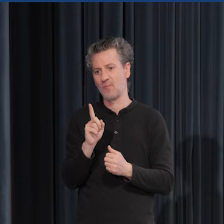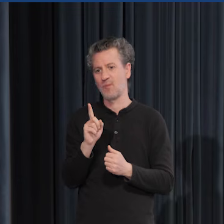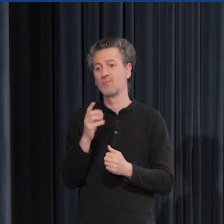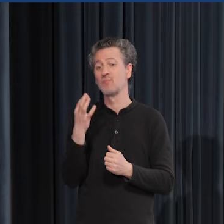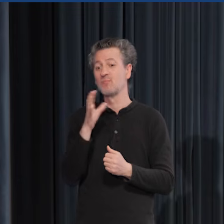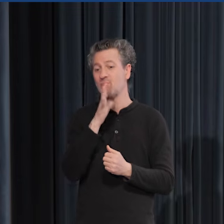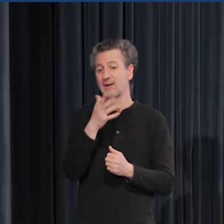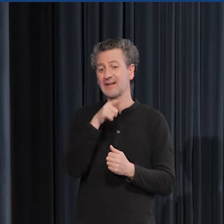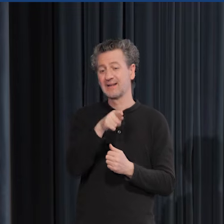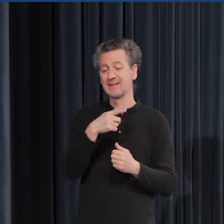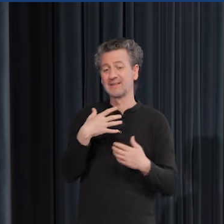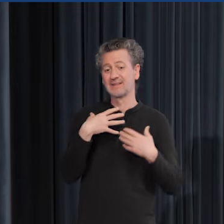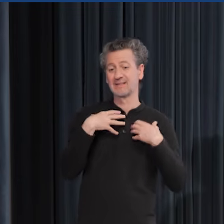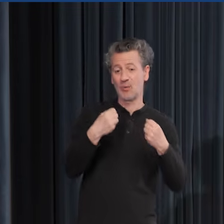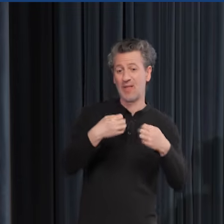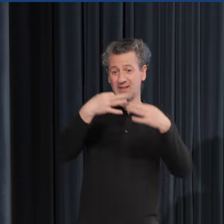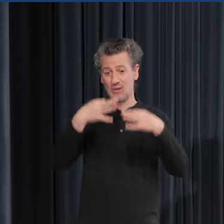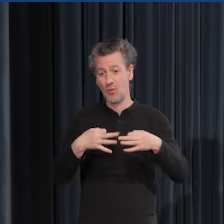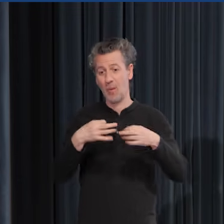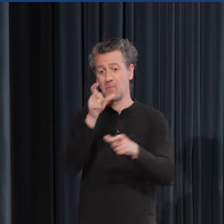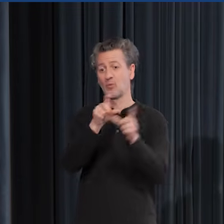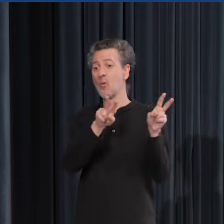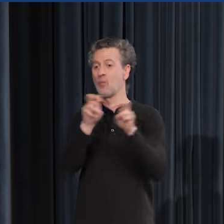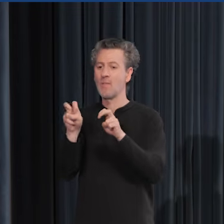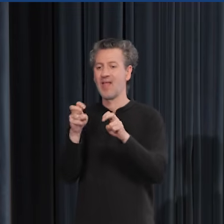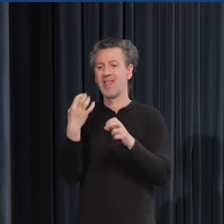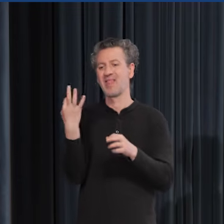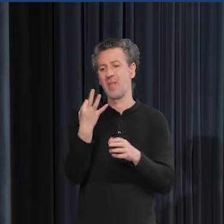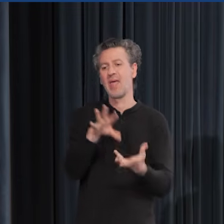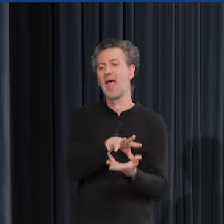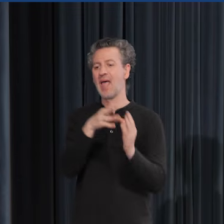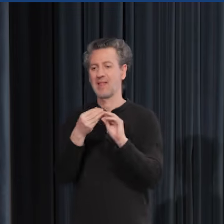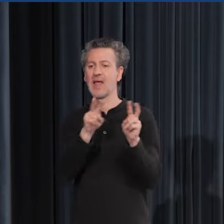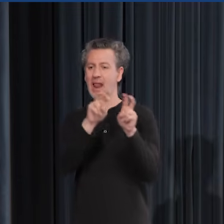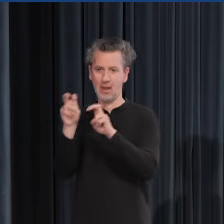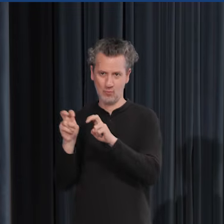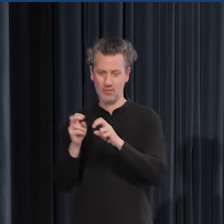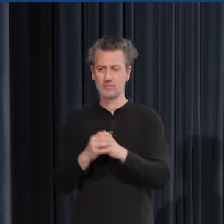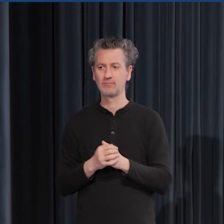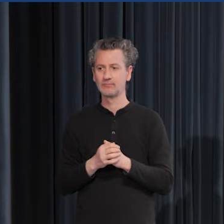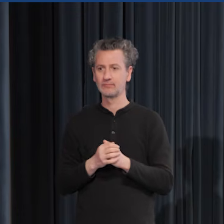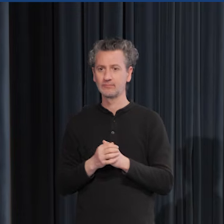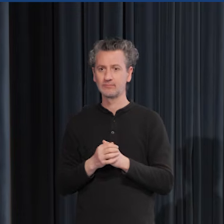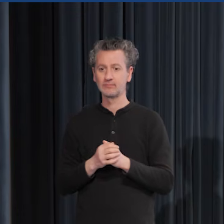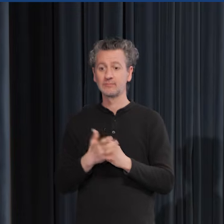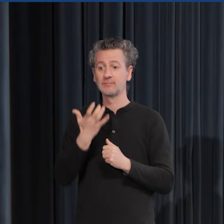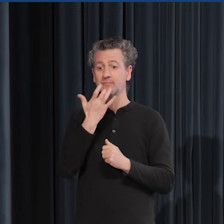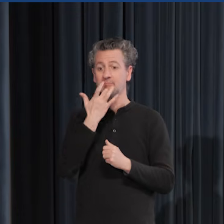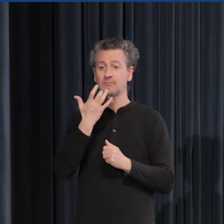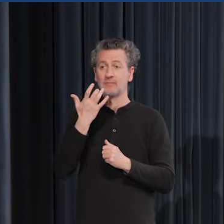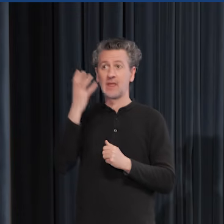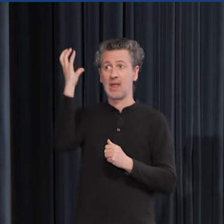adaptar esa seguridad y salud a las nuevas personas que van a entrar al sector de la construcción. Si pensamos en el